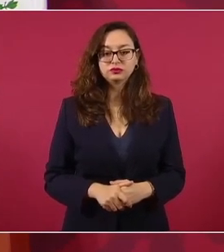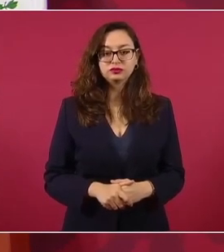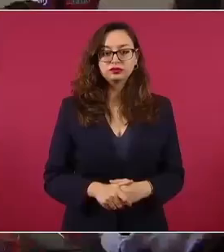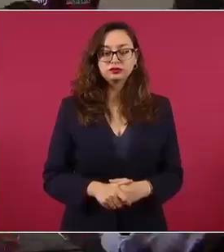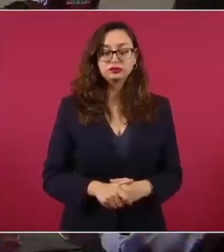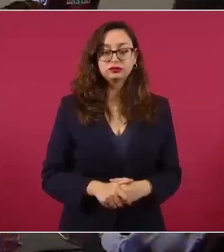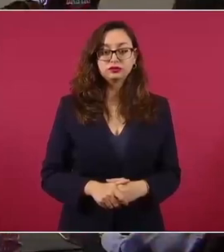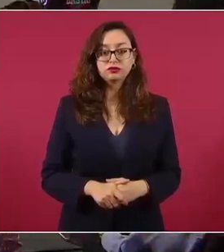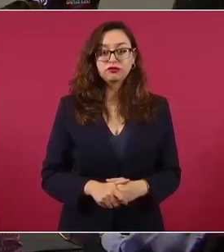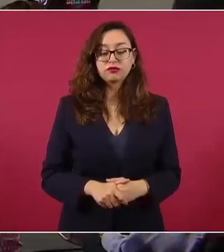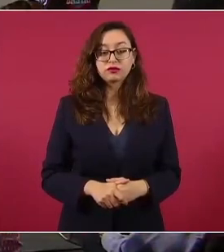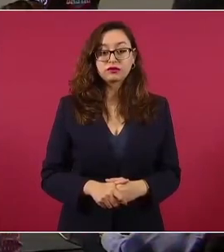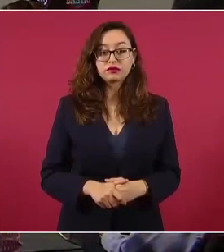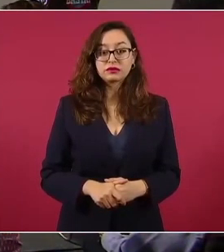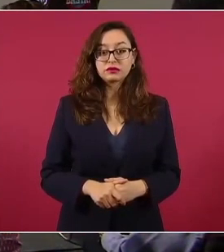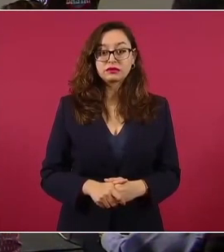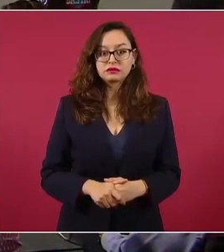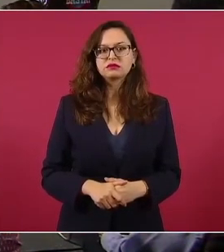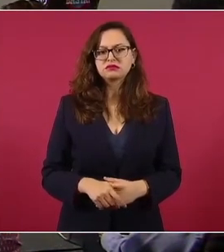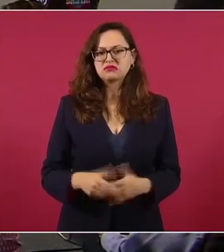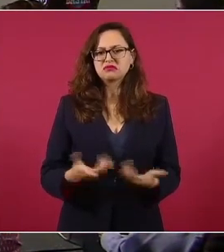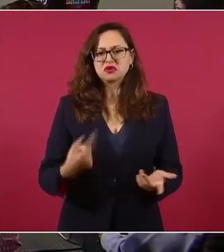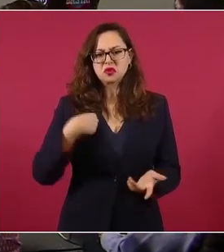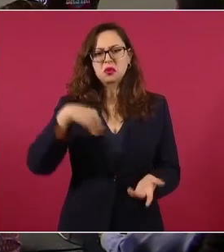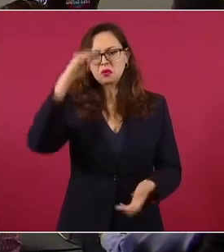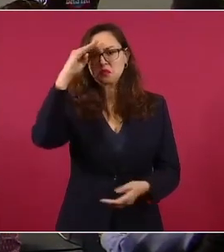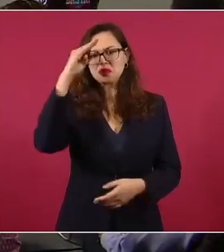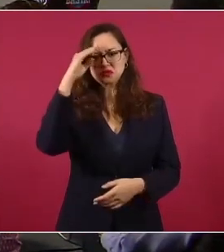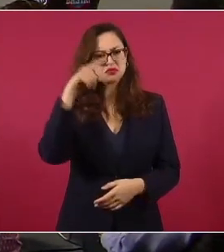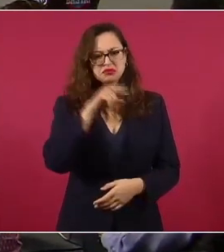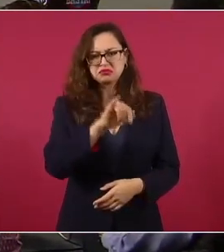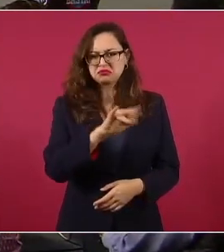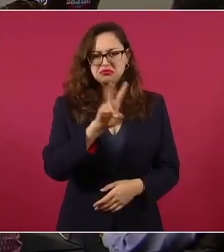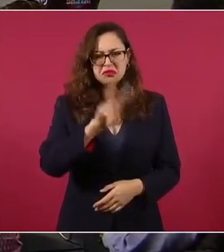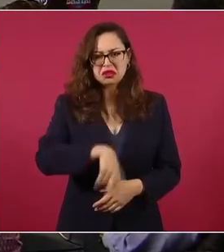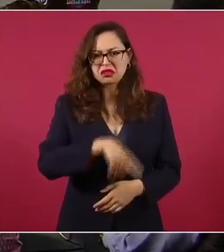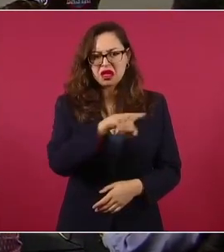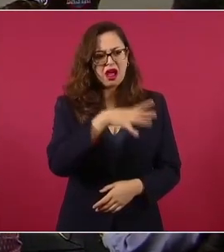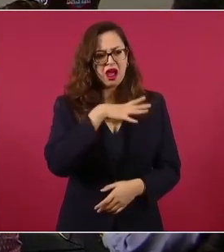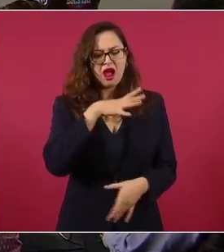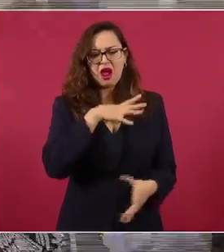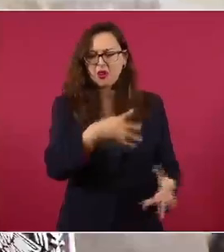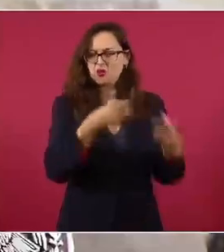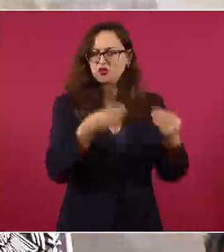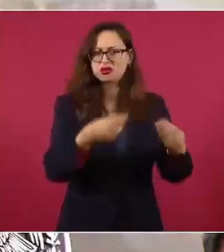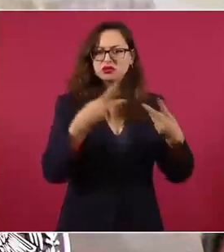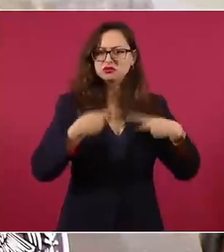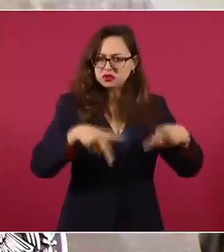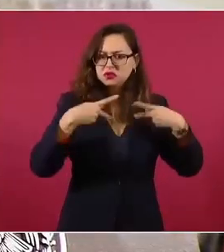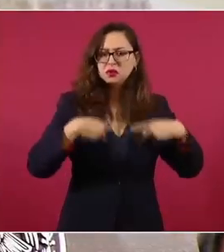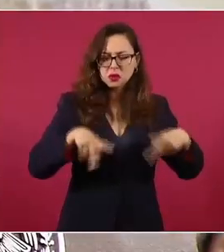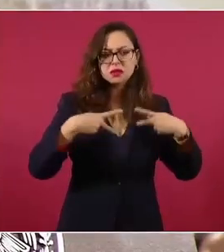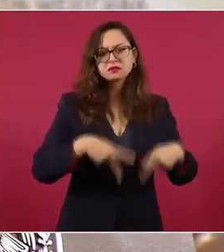Sí, deben estar ahí muchísimos, todos los escritores